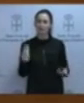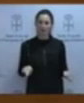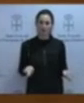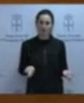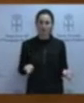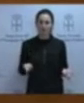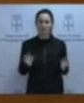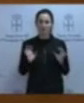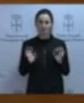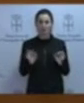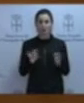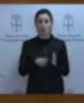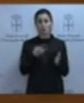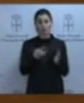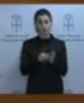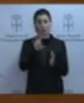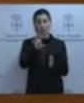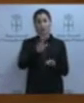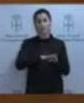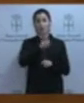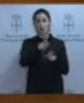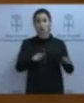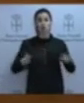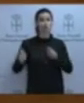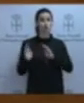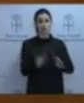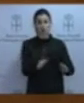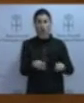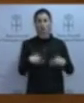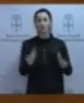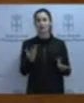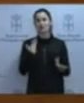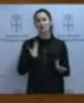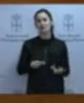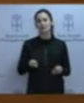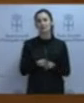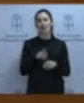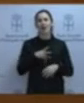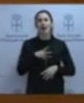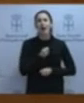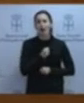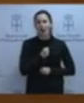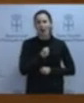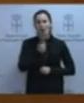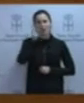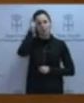Un proyecto de país para la sosente y aquel en el que no se afueguen a los nuestros pueblos.